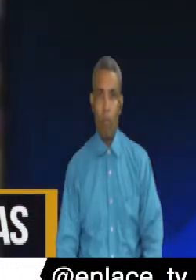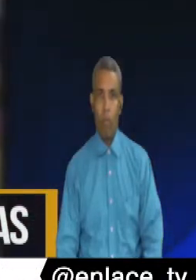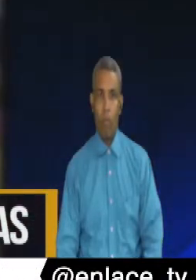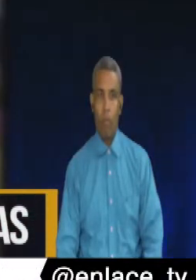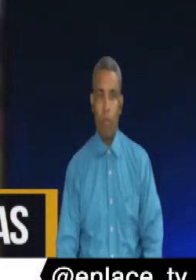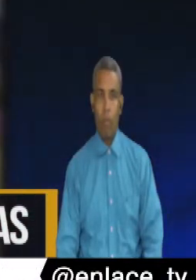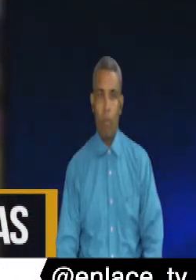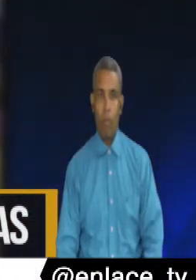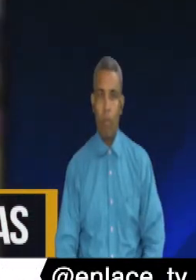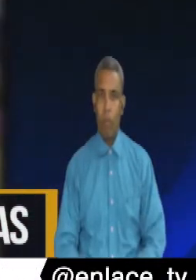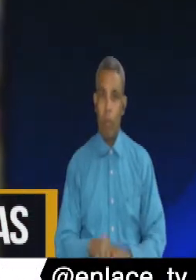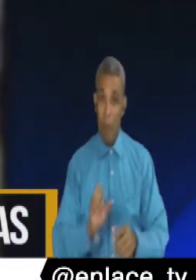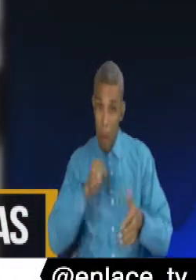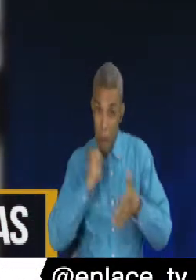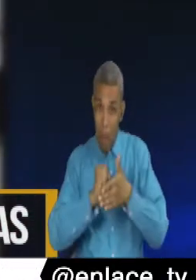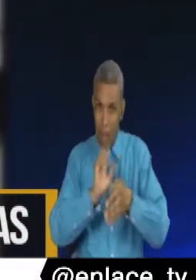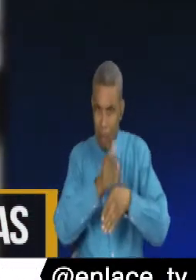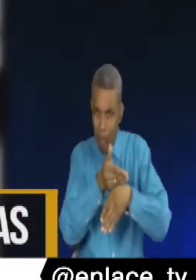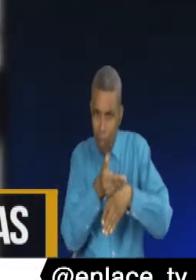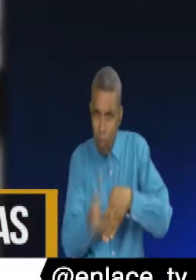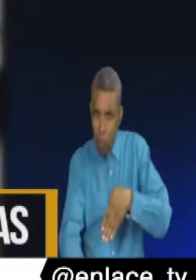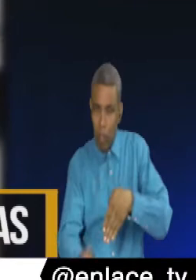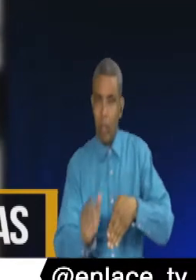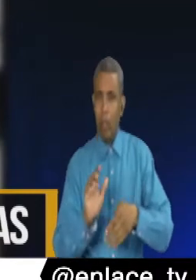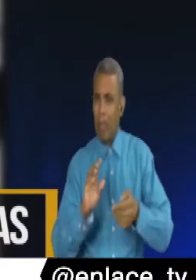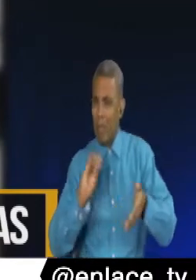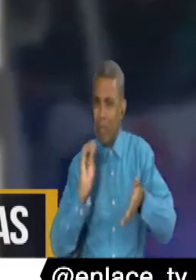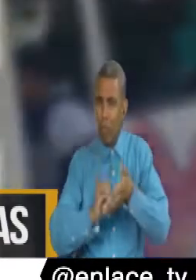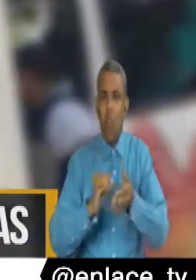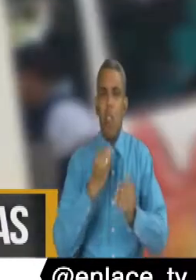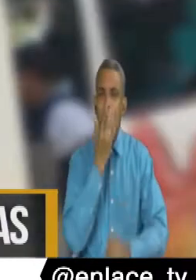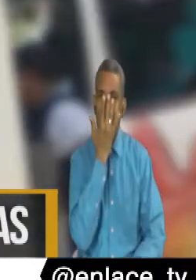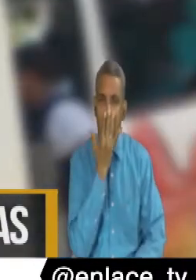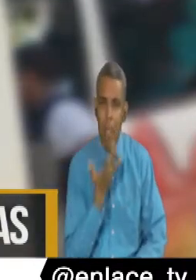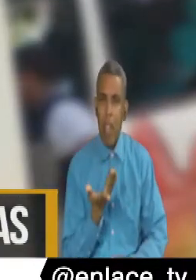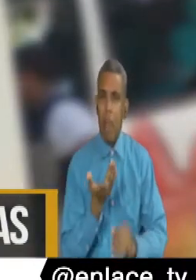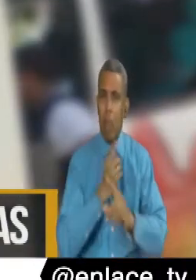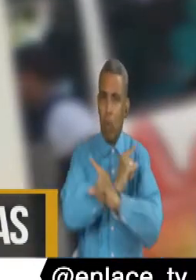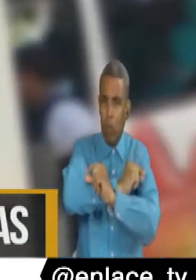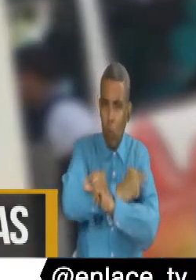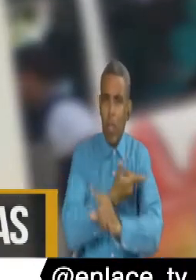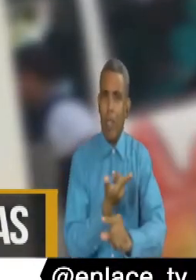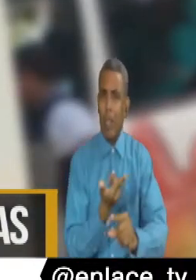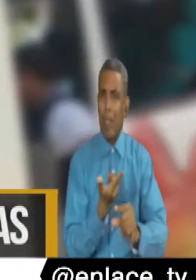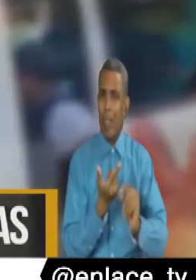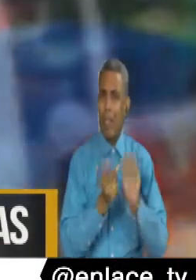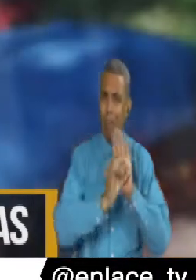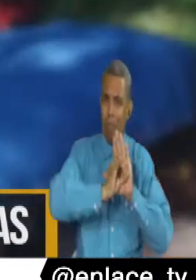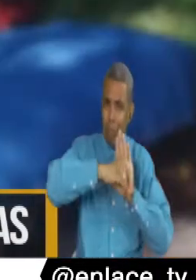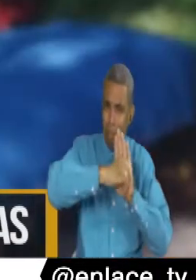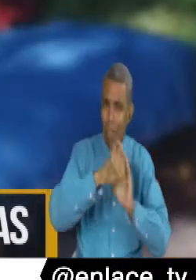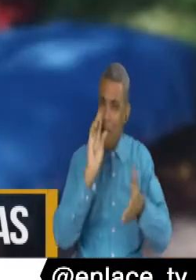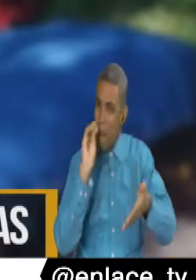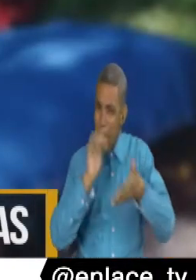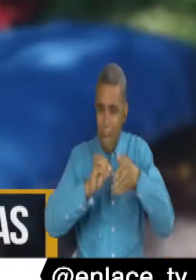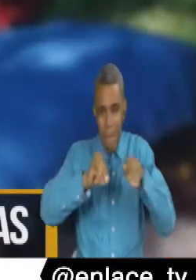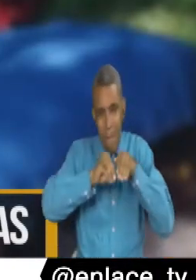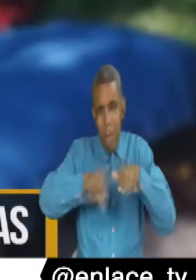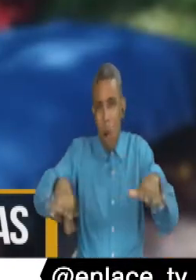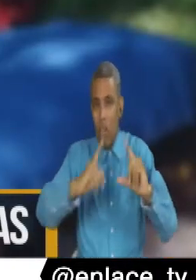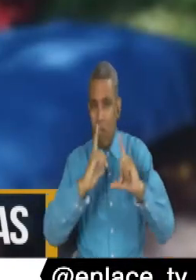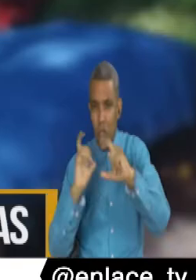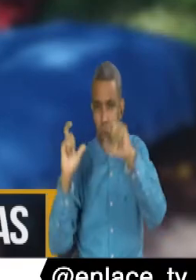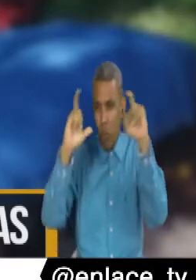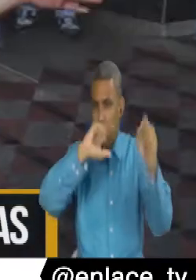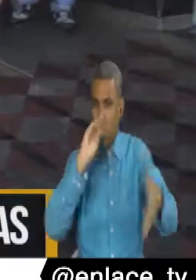Minutos después de haber ocurrido el accidente, las redes sociales registraron fotografías como estas que mostraban el trágico hecho que hoy enluta a varias